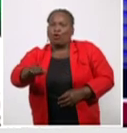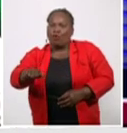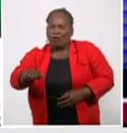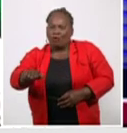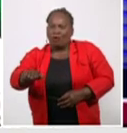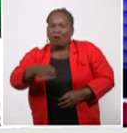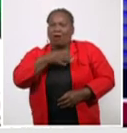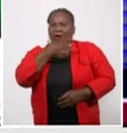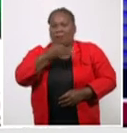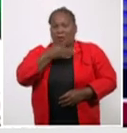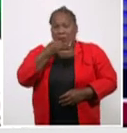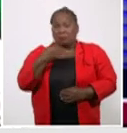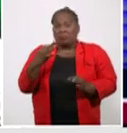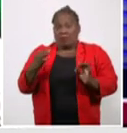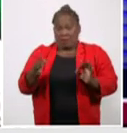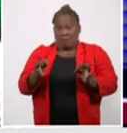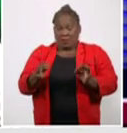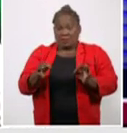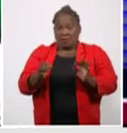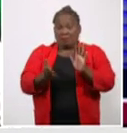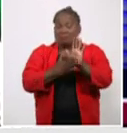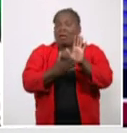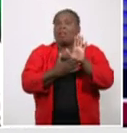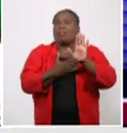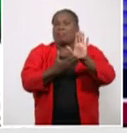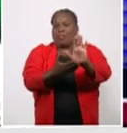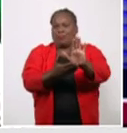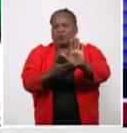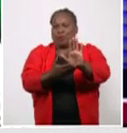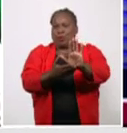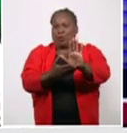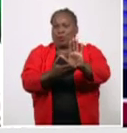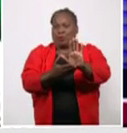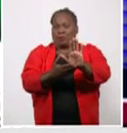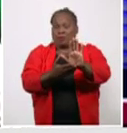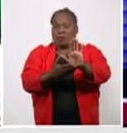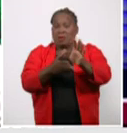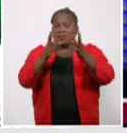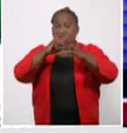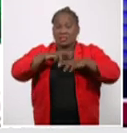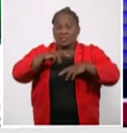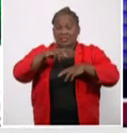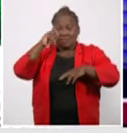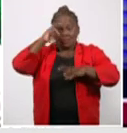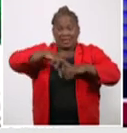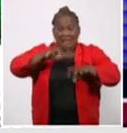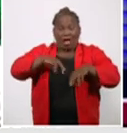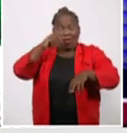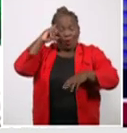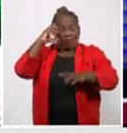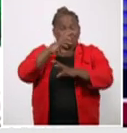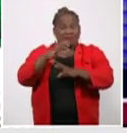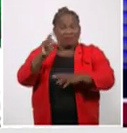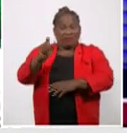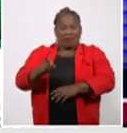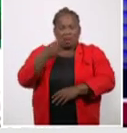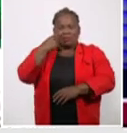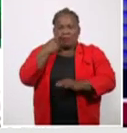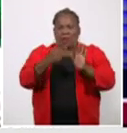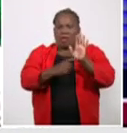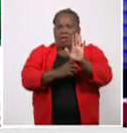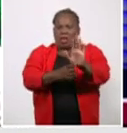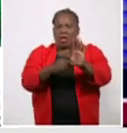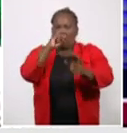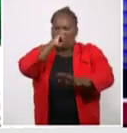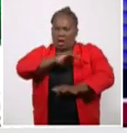Y realmente ella demostró y ha seguido estudiando cómo en algunos de ellos se ha evidenciado esta